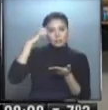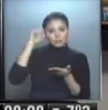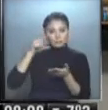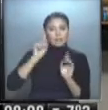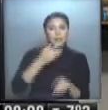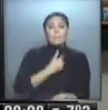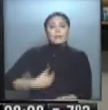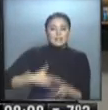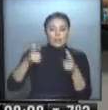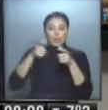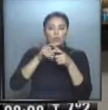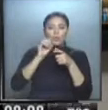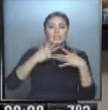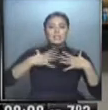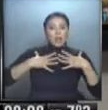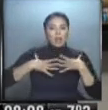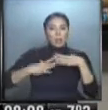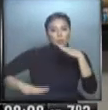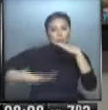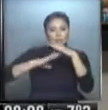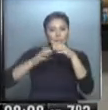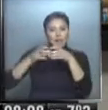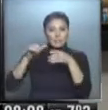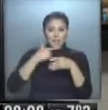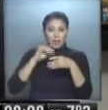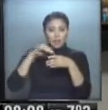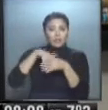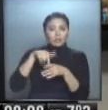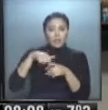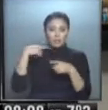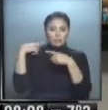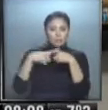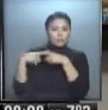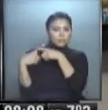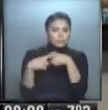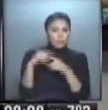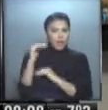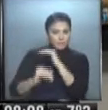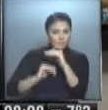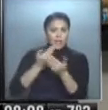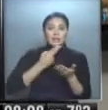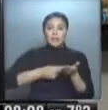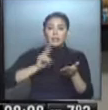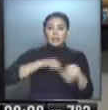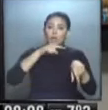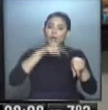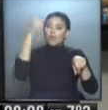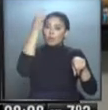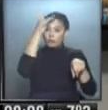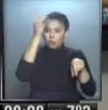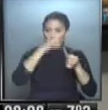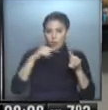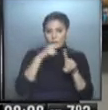comisión de salud de la cámara alta este plan integral sobre el tema adicciones avanza en el senado nacional repetimos 12 del mediodía de hoy